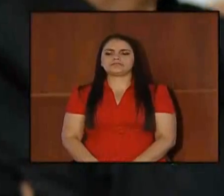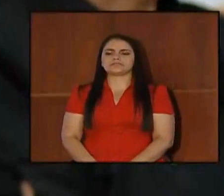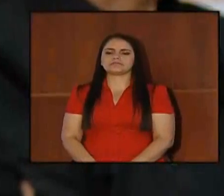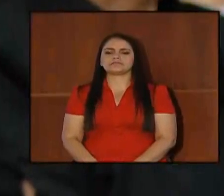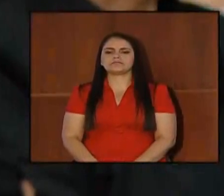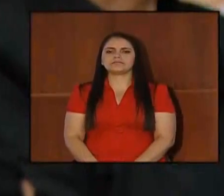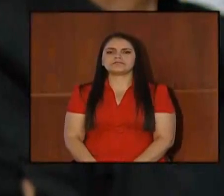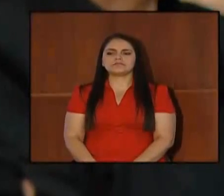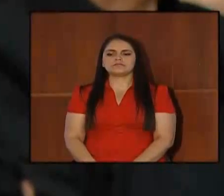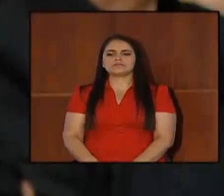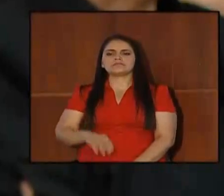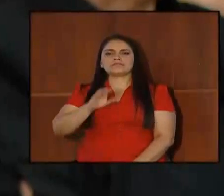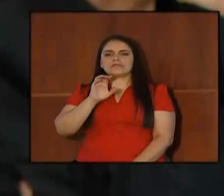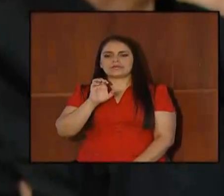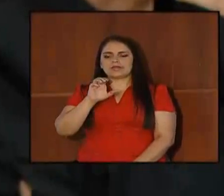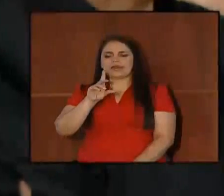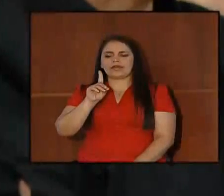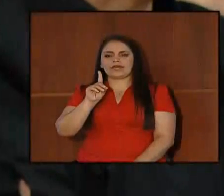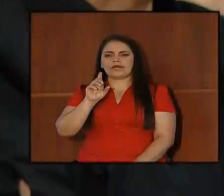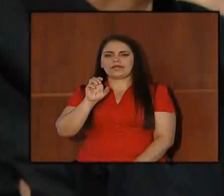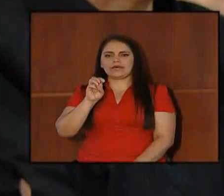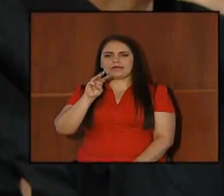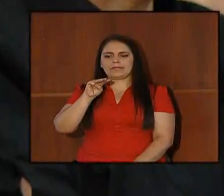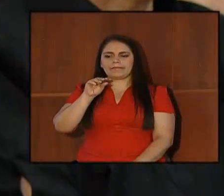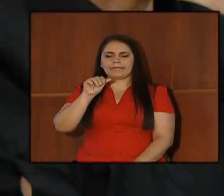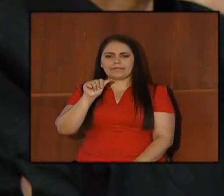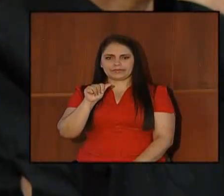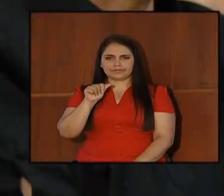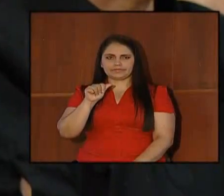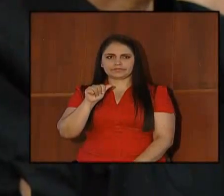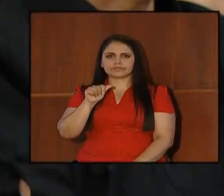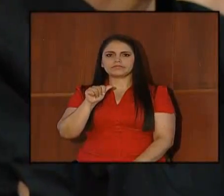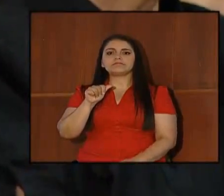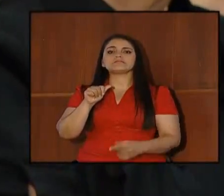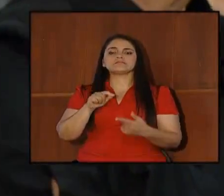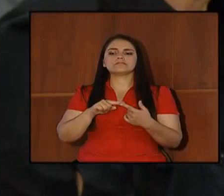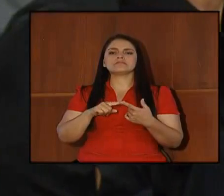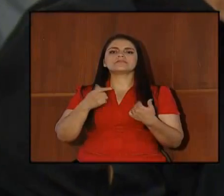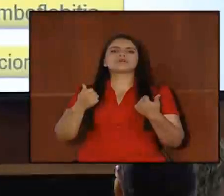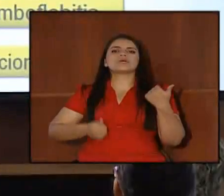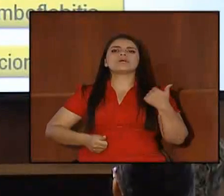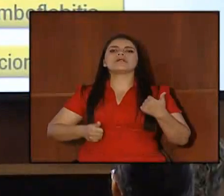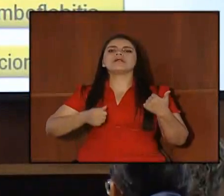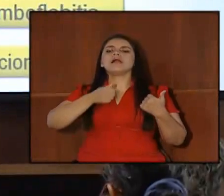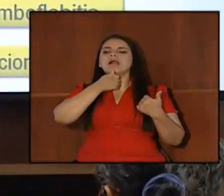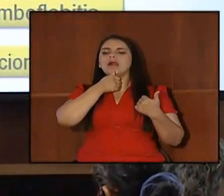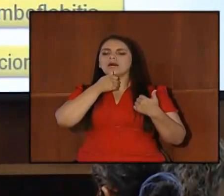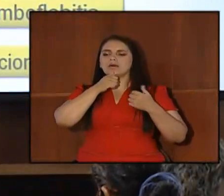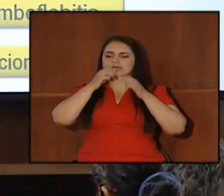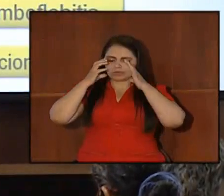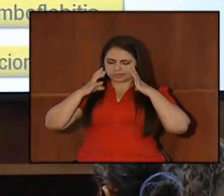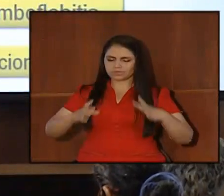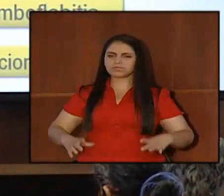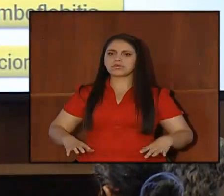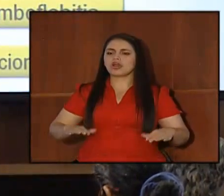Edema, ya vamos a hablar de la alteración de la circulación del agua que tenemos por dentro en el